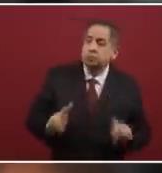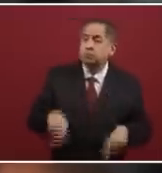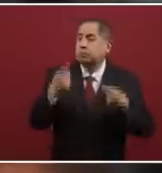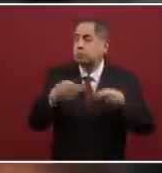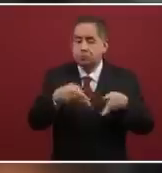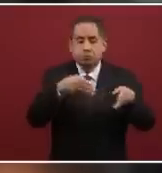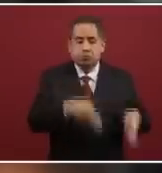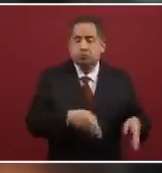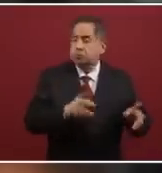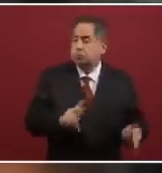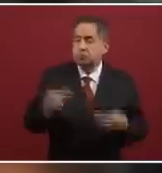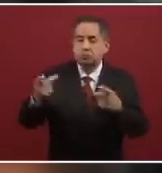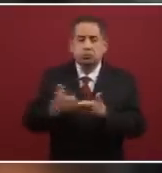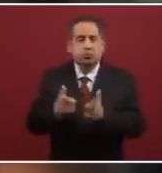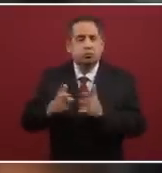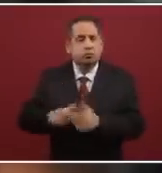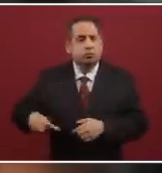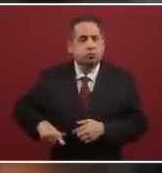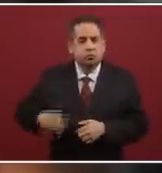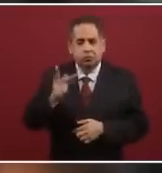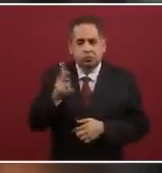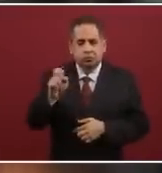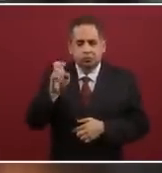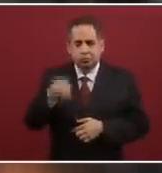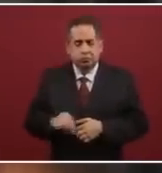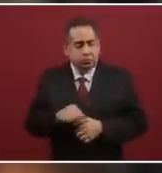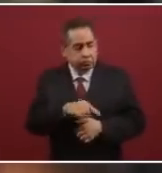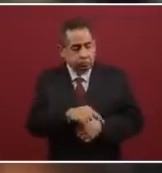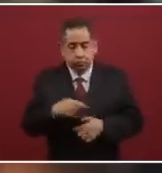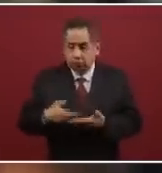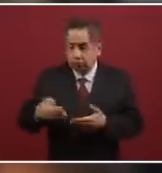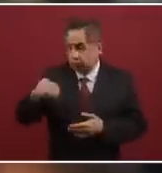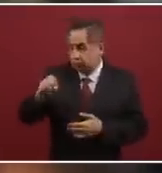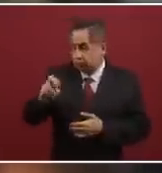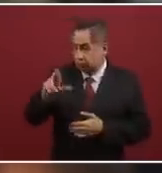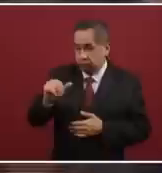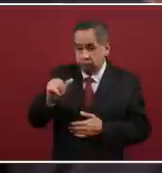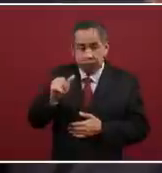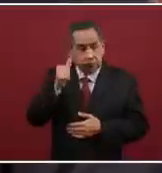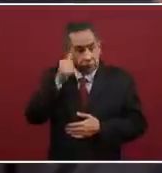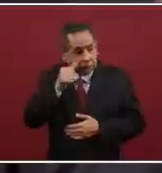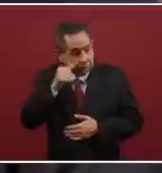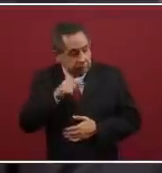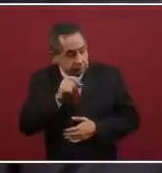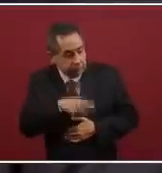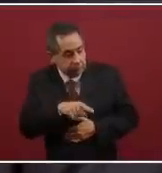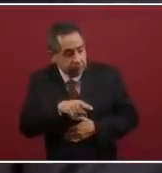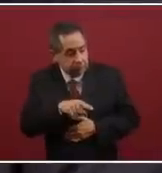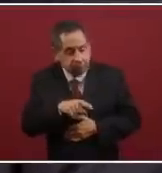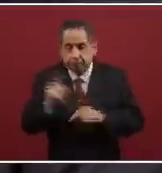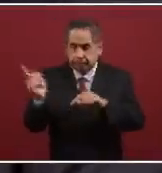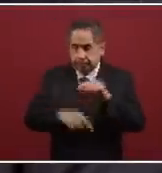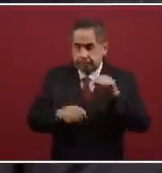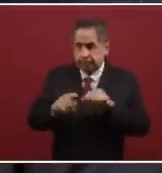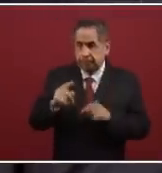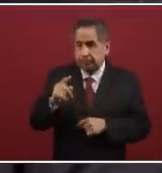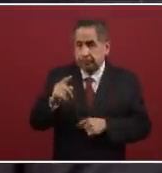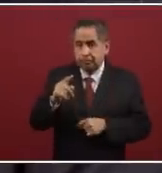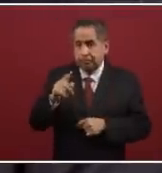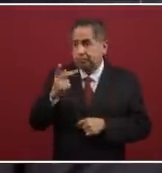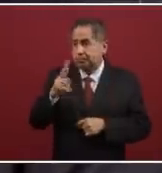del Partido Verde, pero ahora que está Morena, Morena lo que hizo fue dejó todo el gabinete del Verde y no